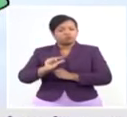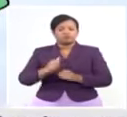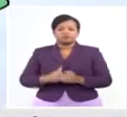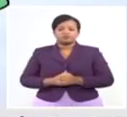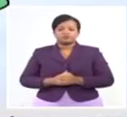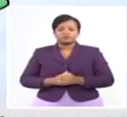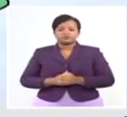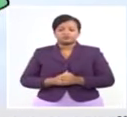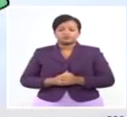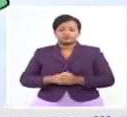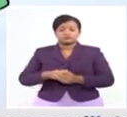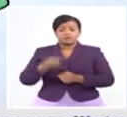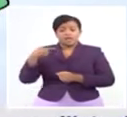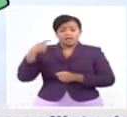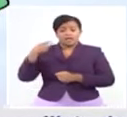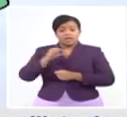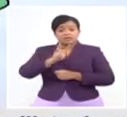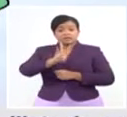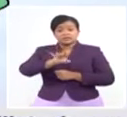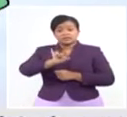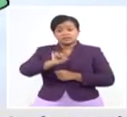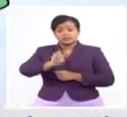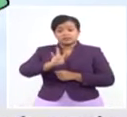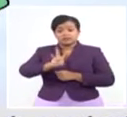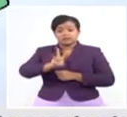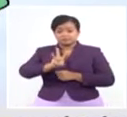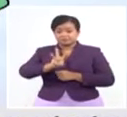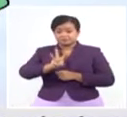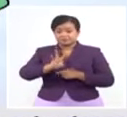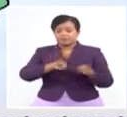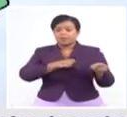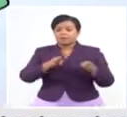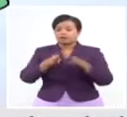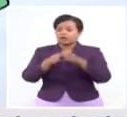363 en el día de ayer, y la provincia de Granma con